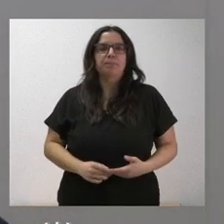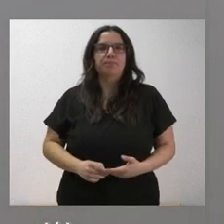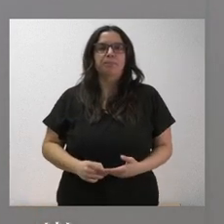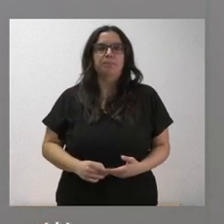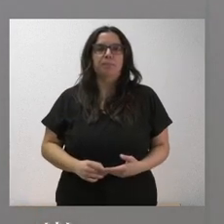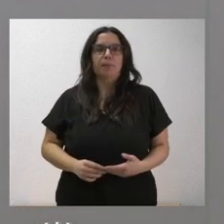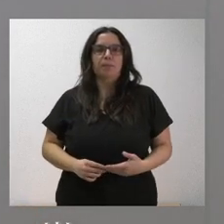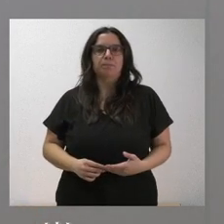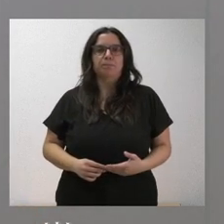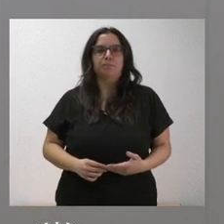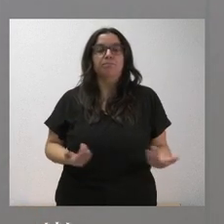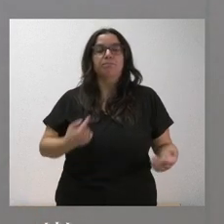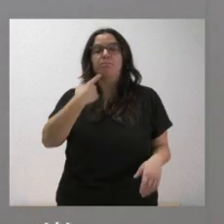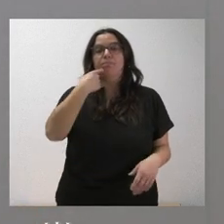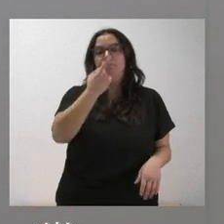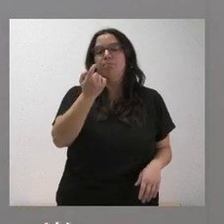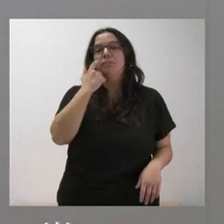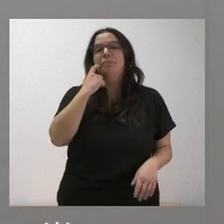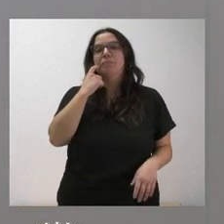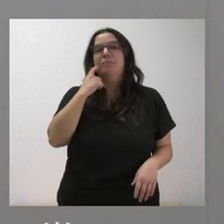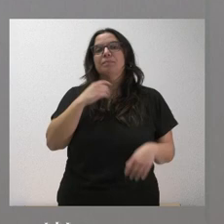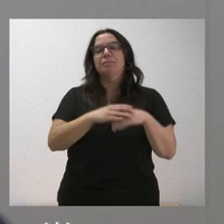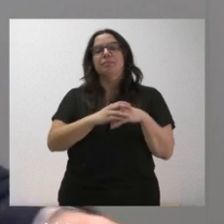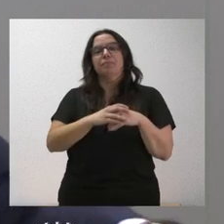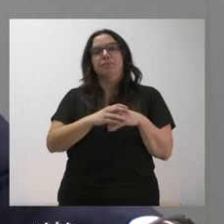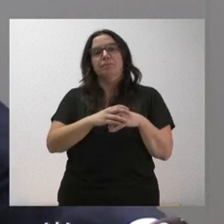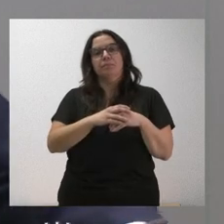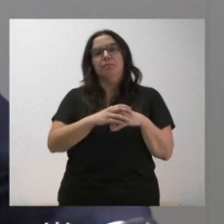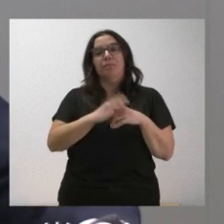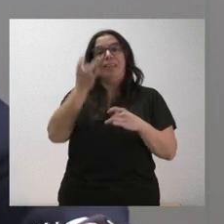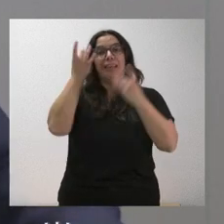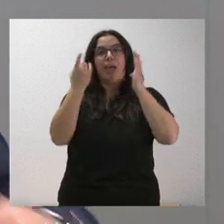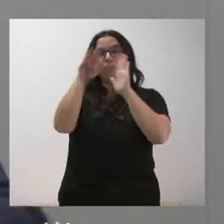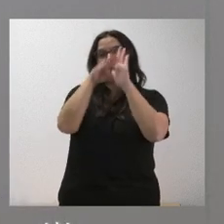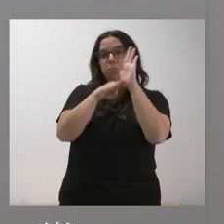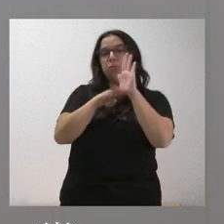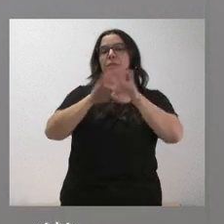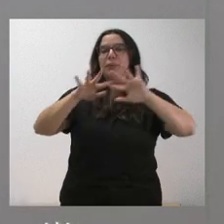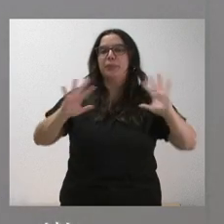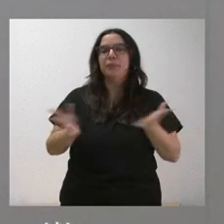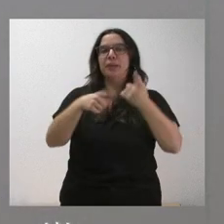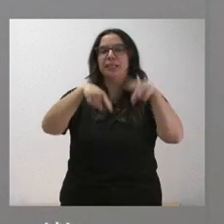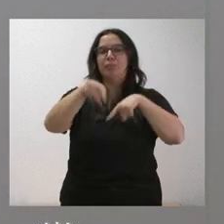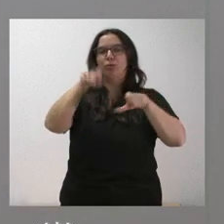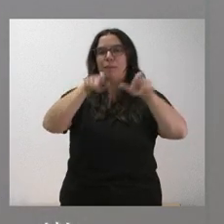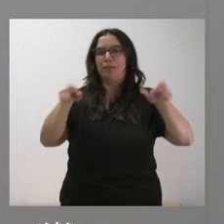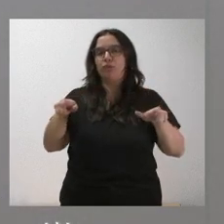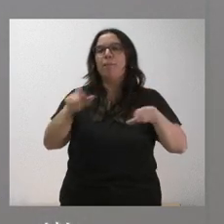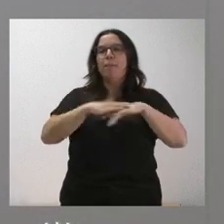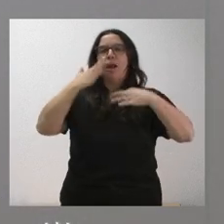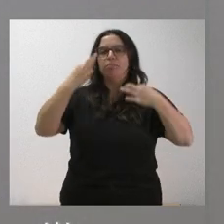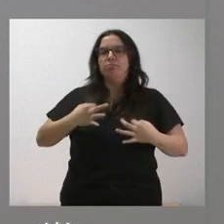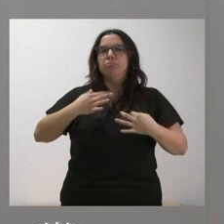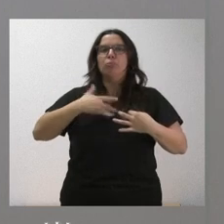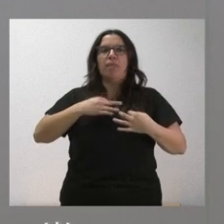gobierno mencionarles que hay un paquete de iniciativas en favor del transporte de viajeros para garantizar la